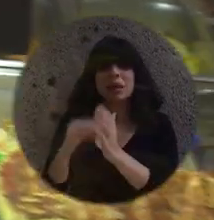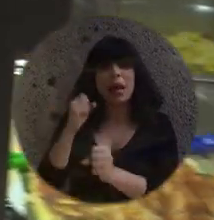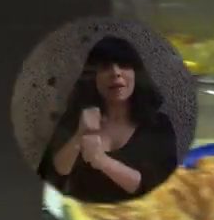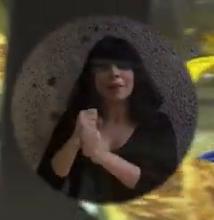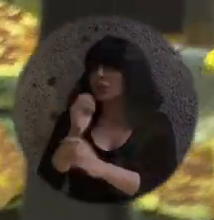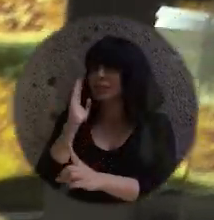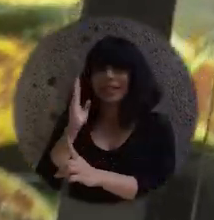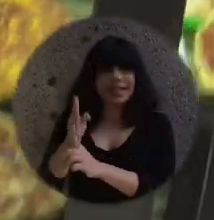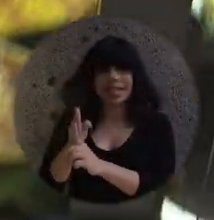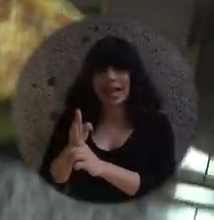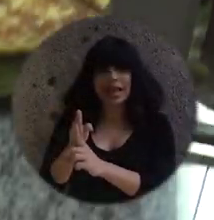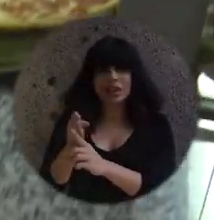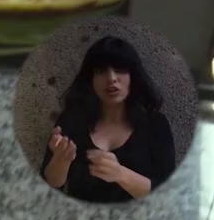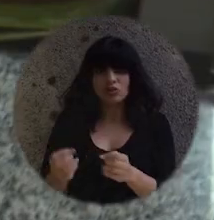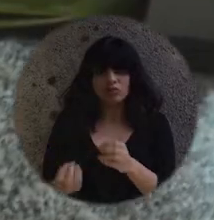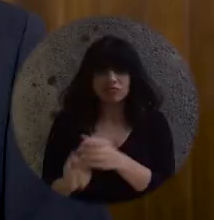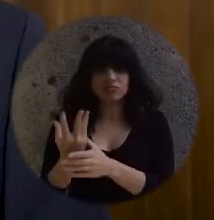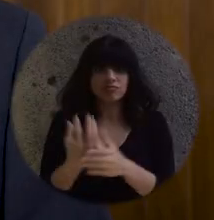empleos indirectos.